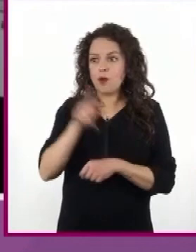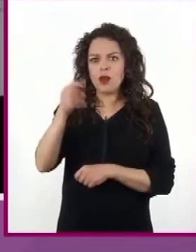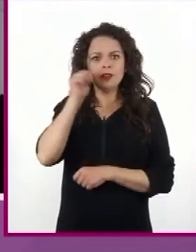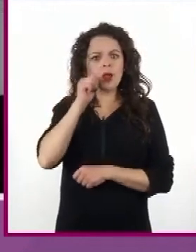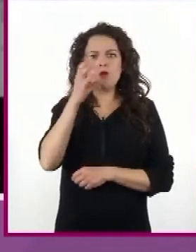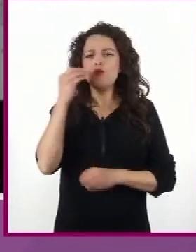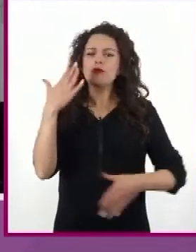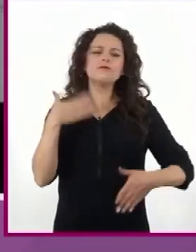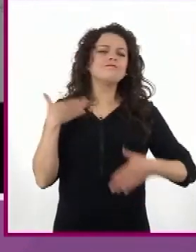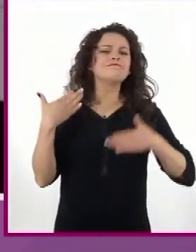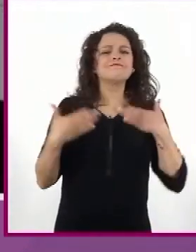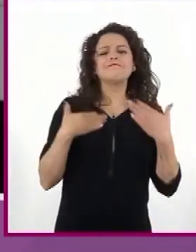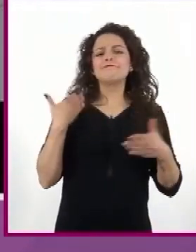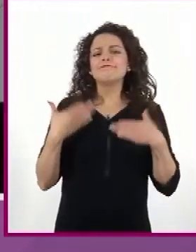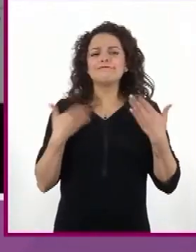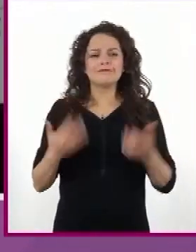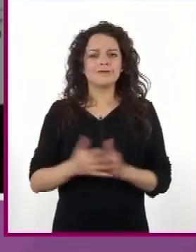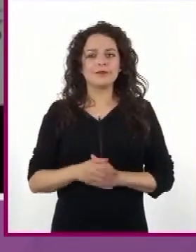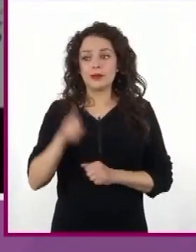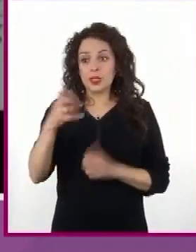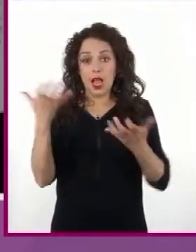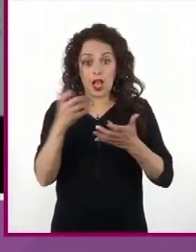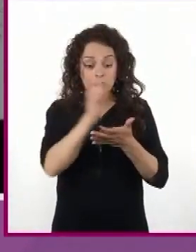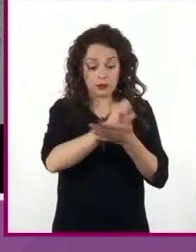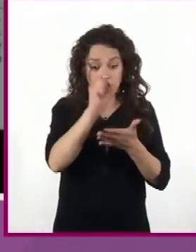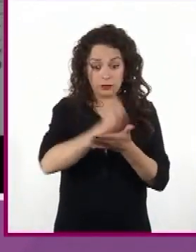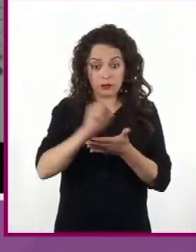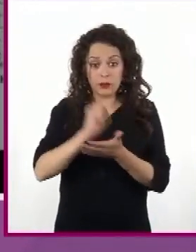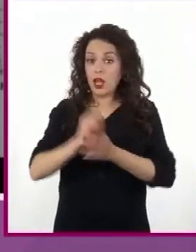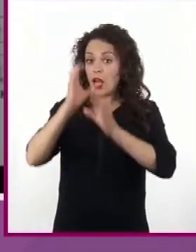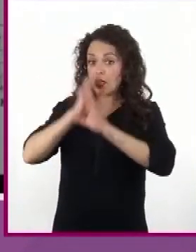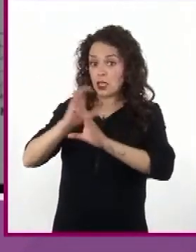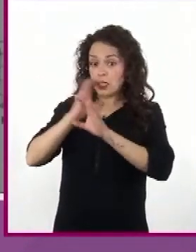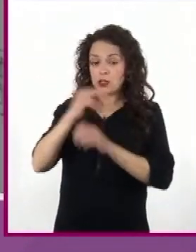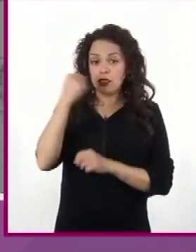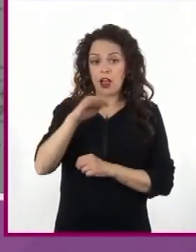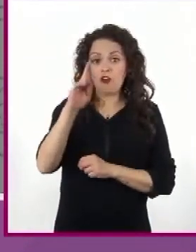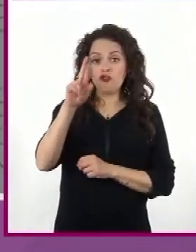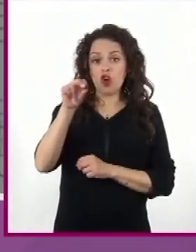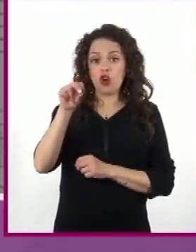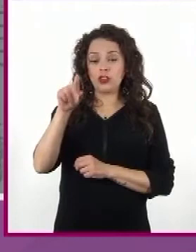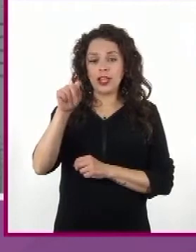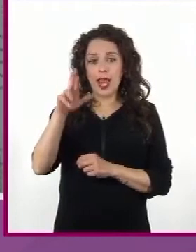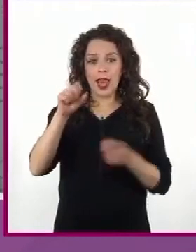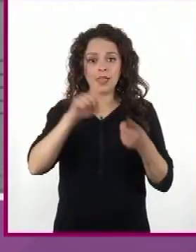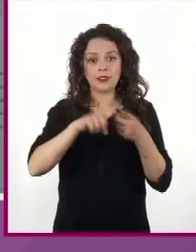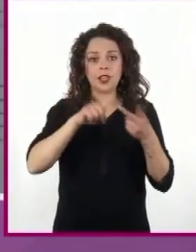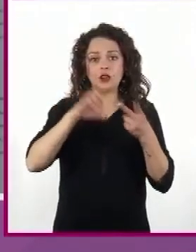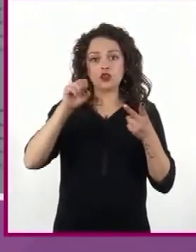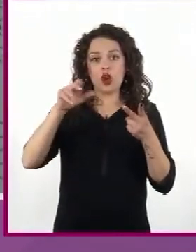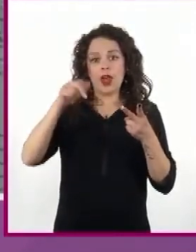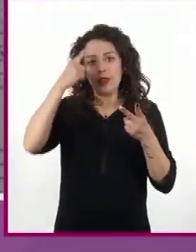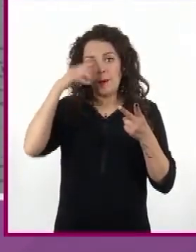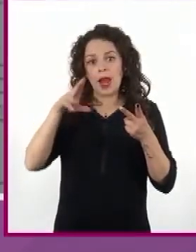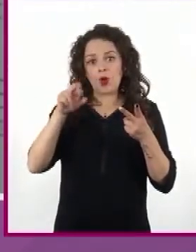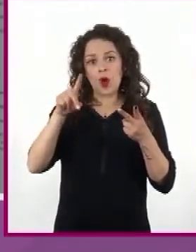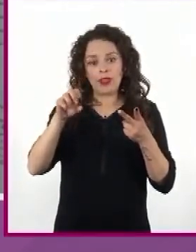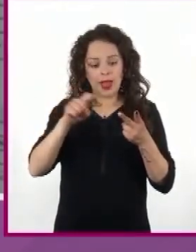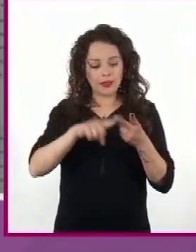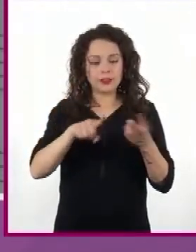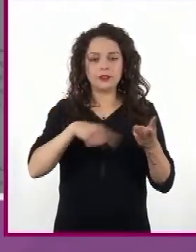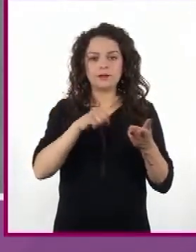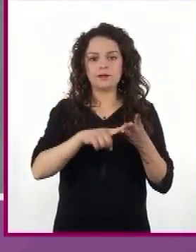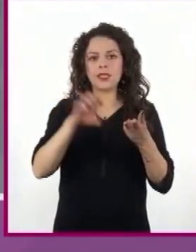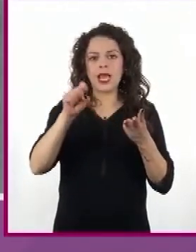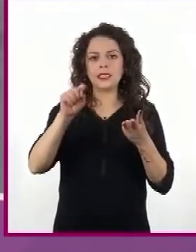humor. Como compositor, escribió Fronteras, la sonata para cuerdas, 2 movimientos para orquesta, La